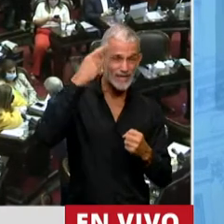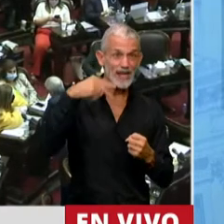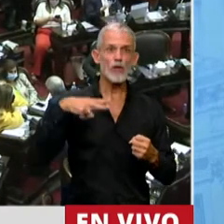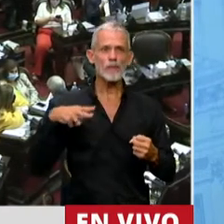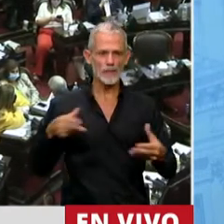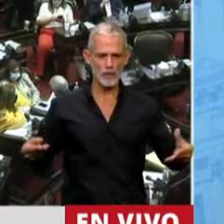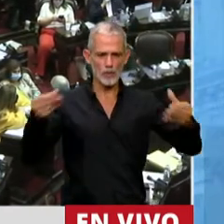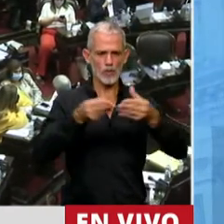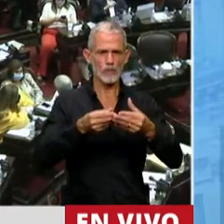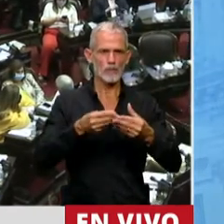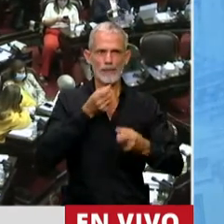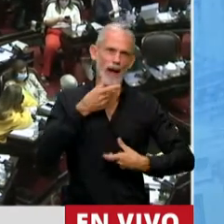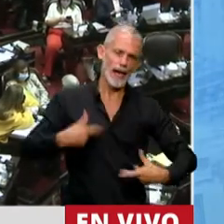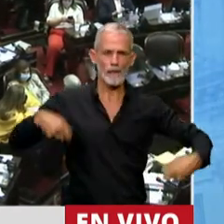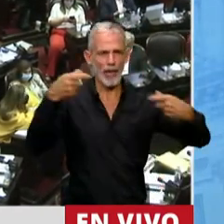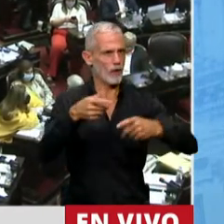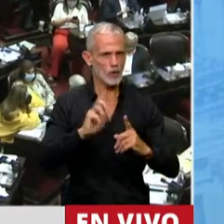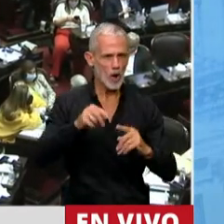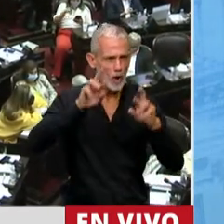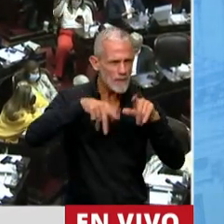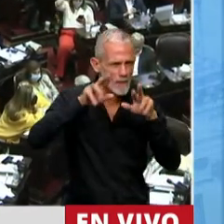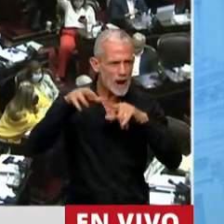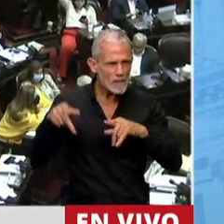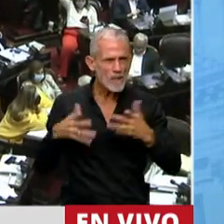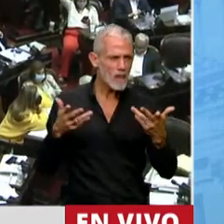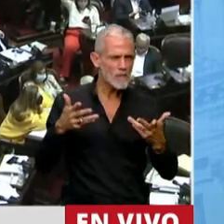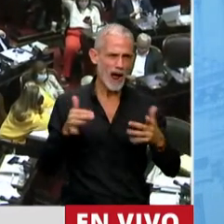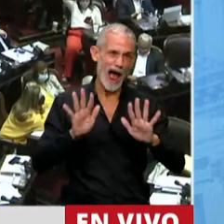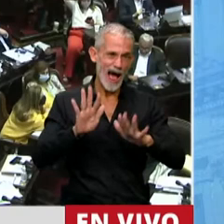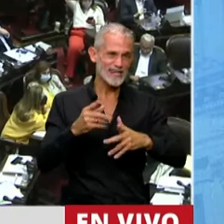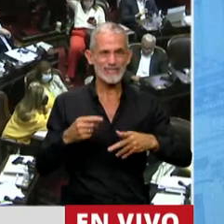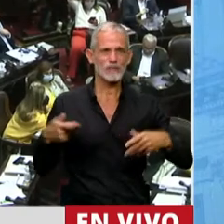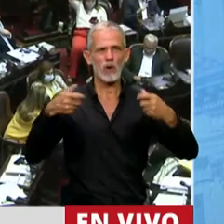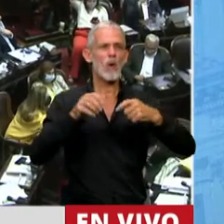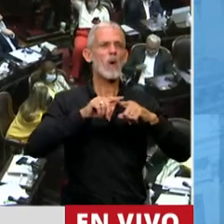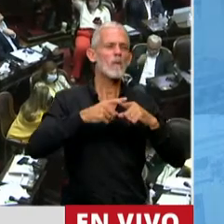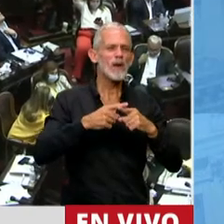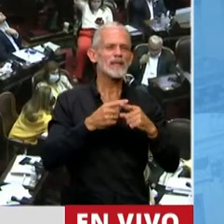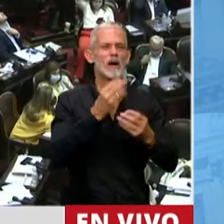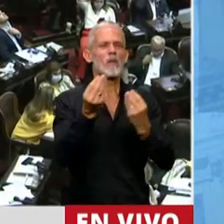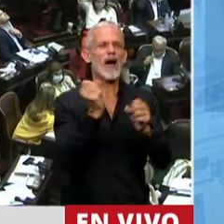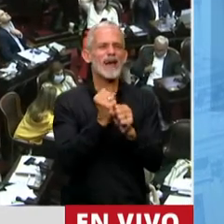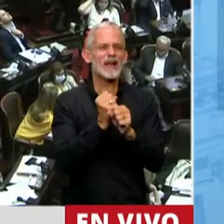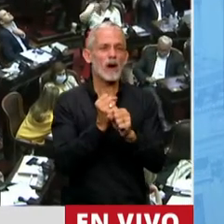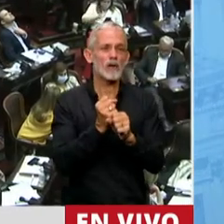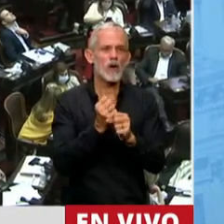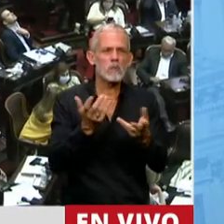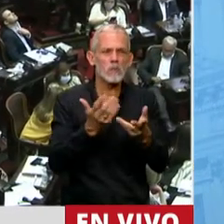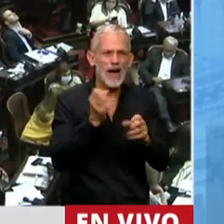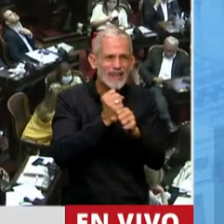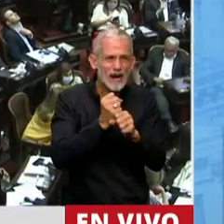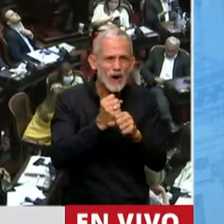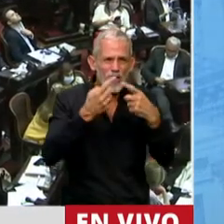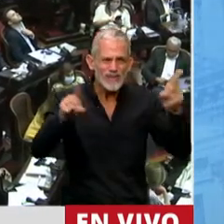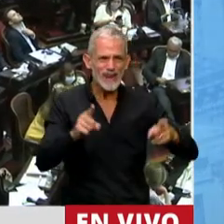privado con inteligencia, con previsión. No podemos seguir aplicando políticas laborales para un mundo del trabajo cuyas relaciones